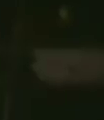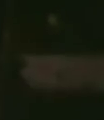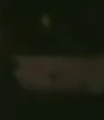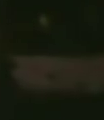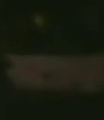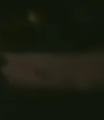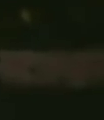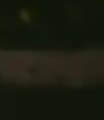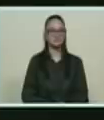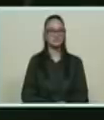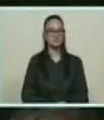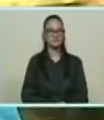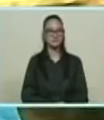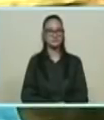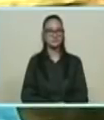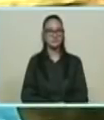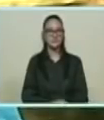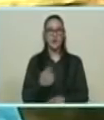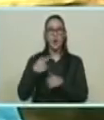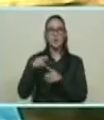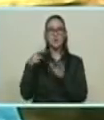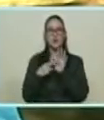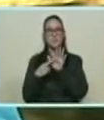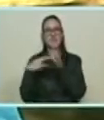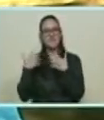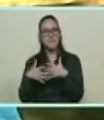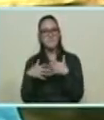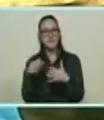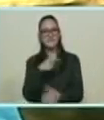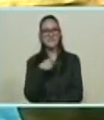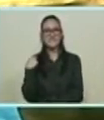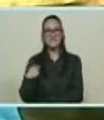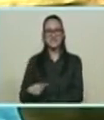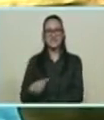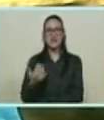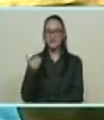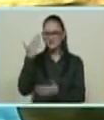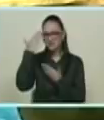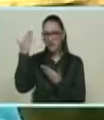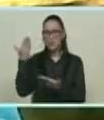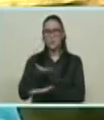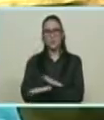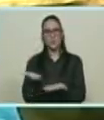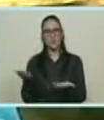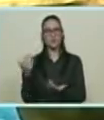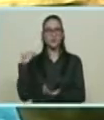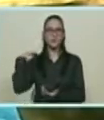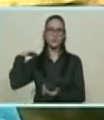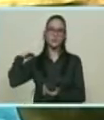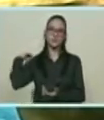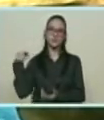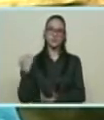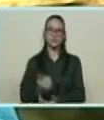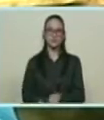Xi Jiayu. Saludos a nuestros hermanos chinos, queridos hermanos,